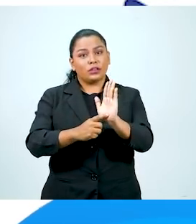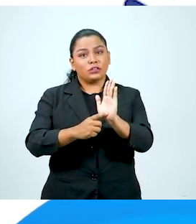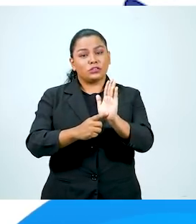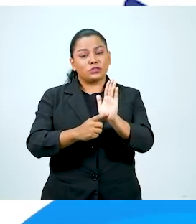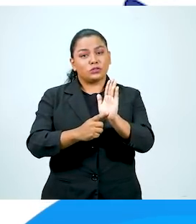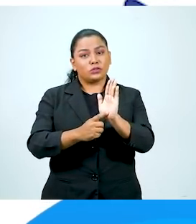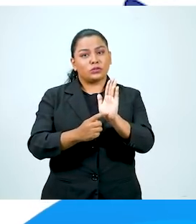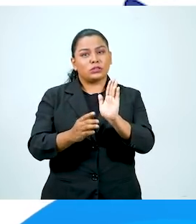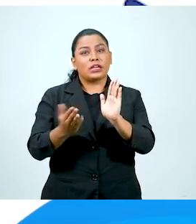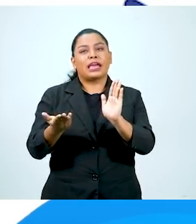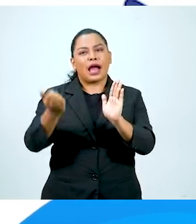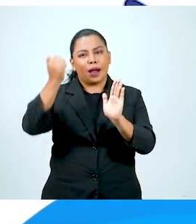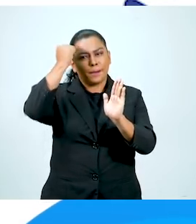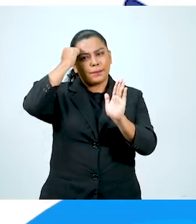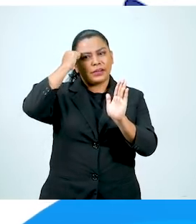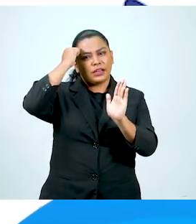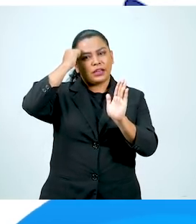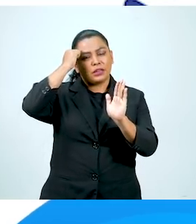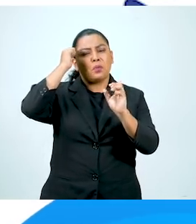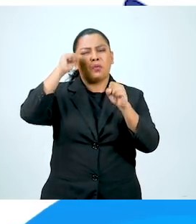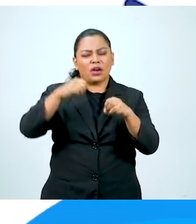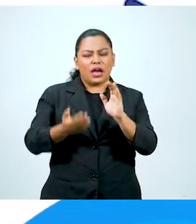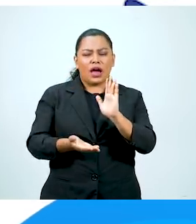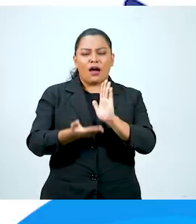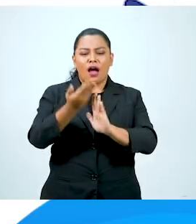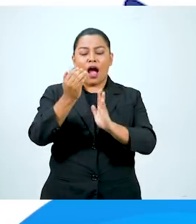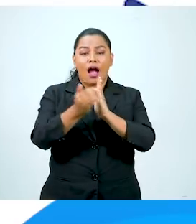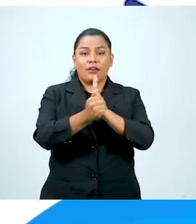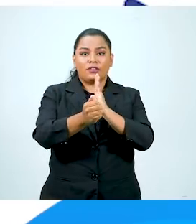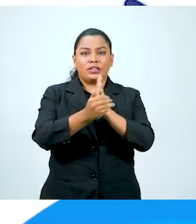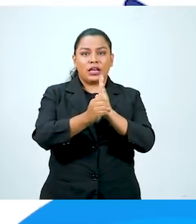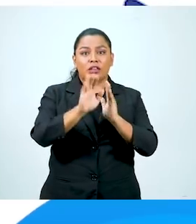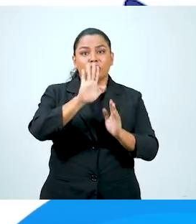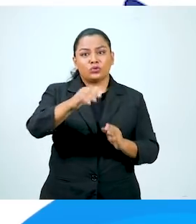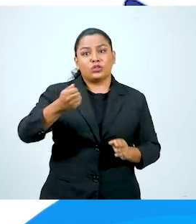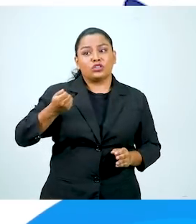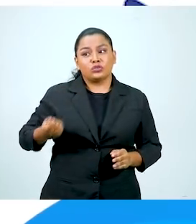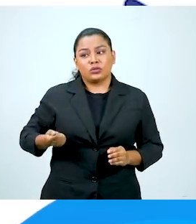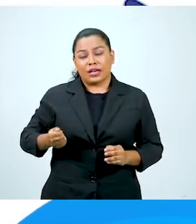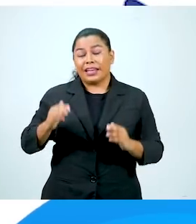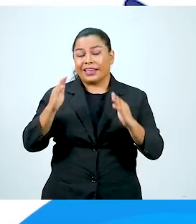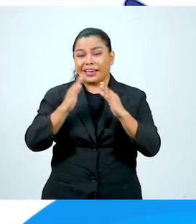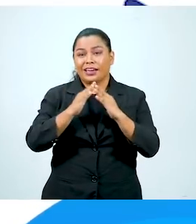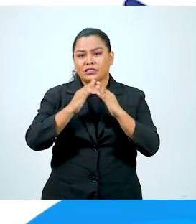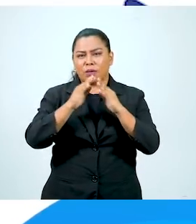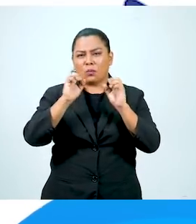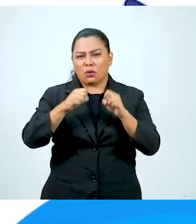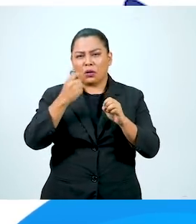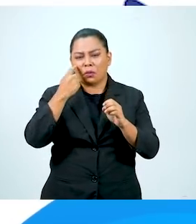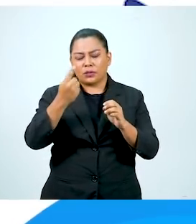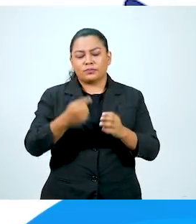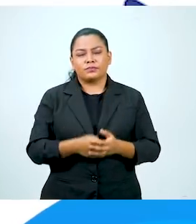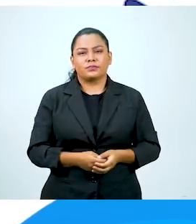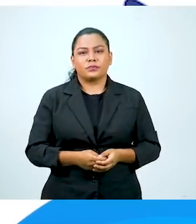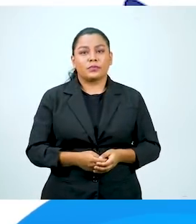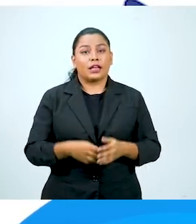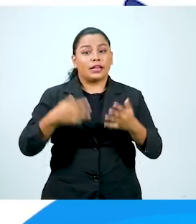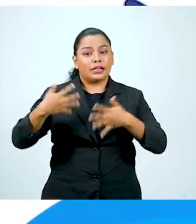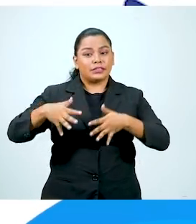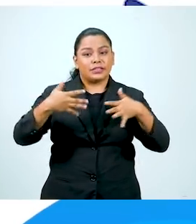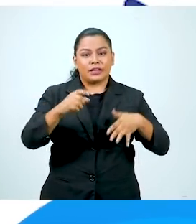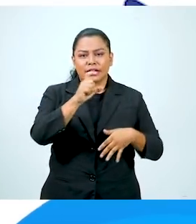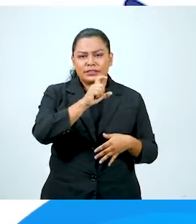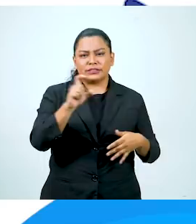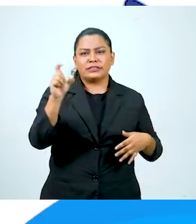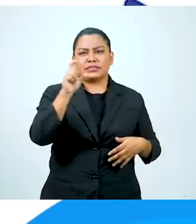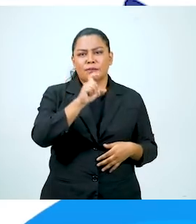presentación de evidencias, el desarrollo de las habilidades del estudiantado desde casa. Las actividades de la